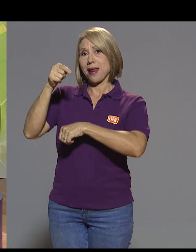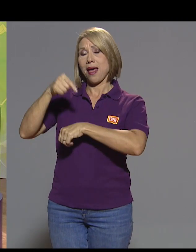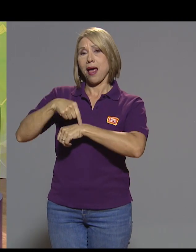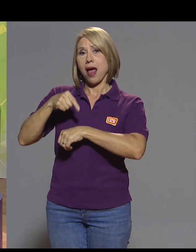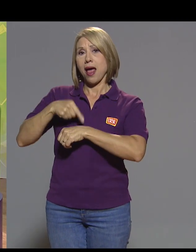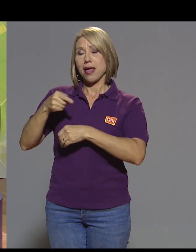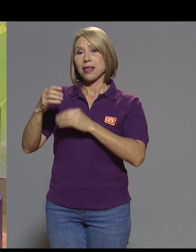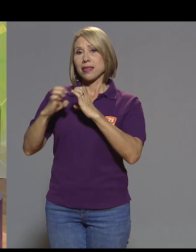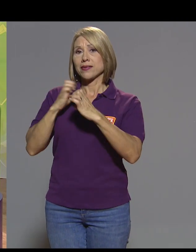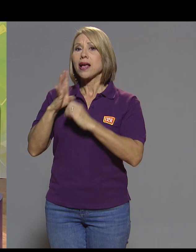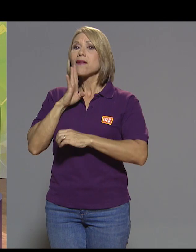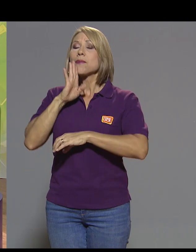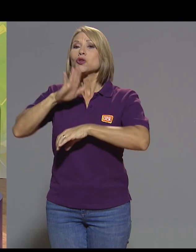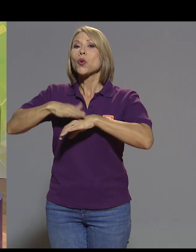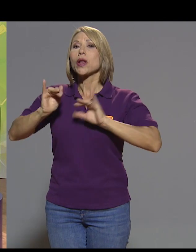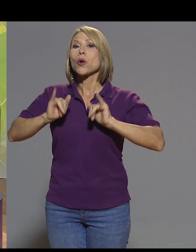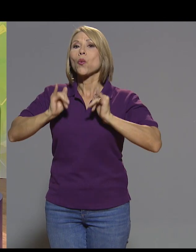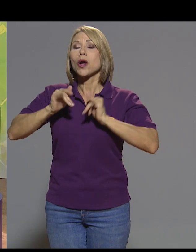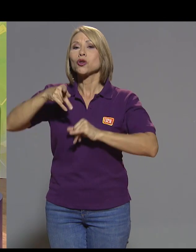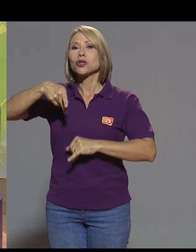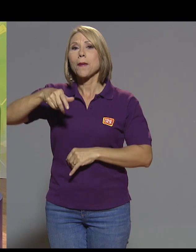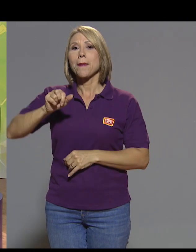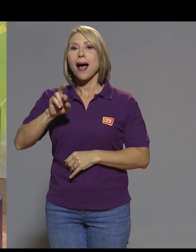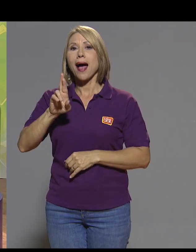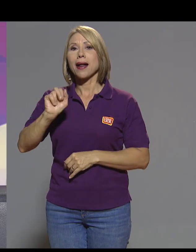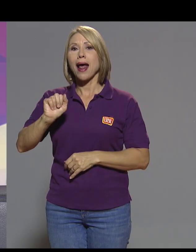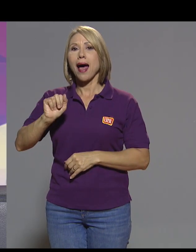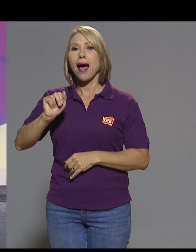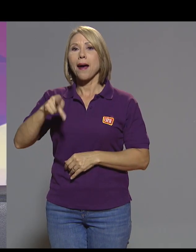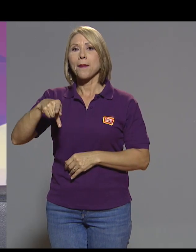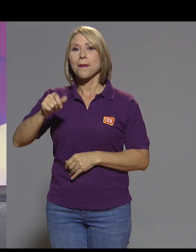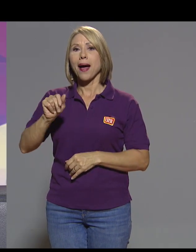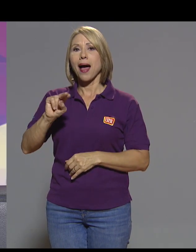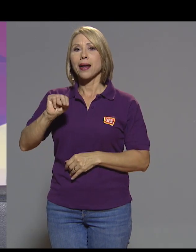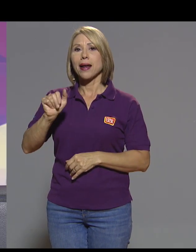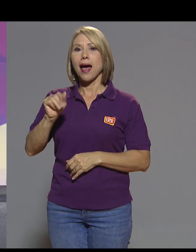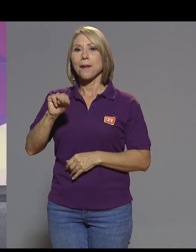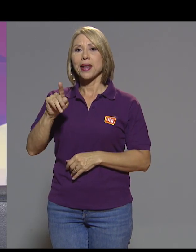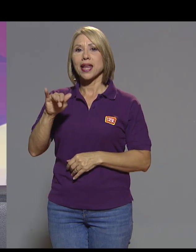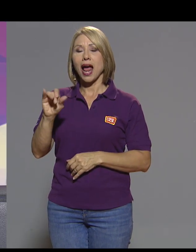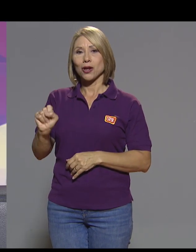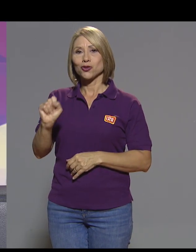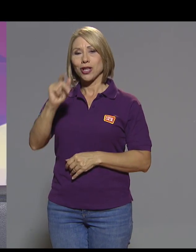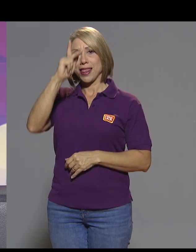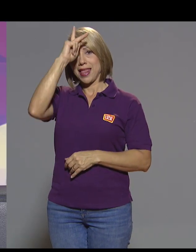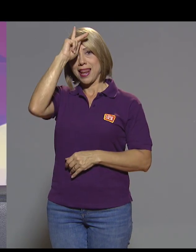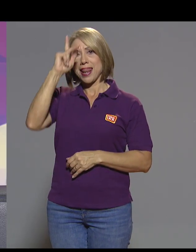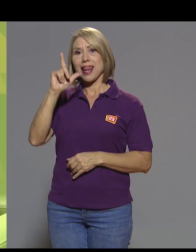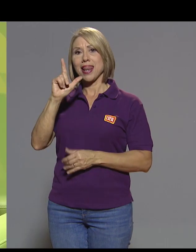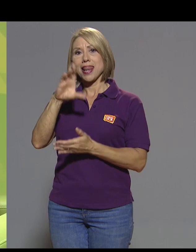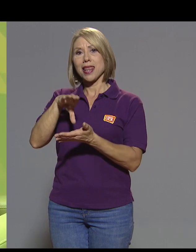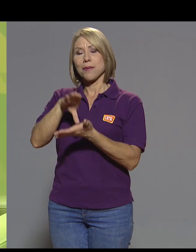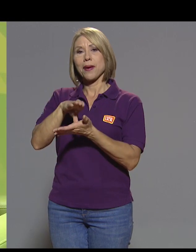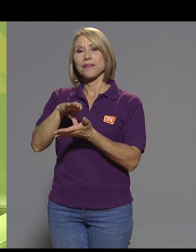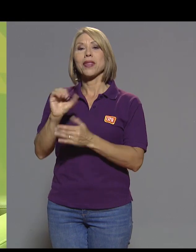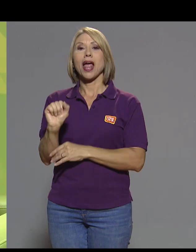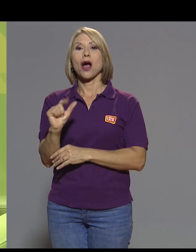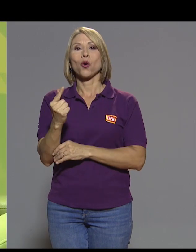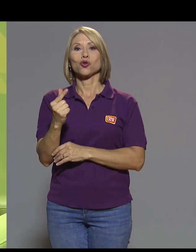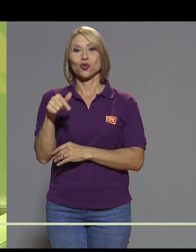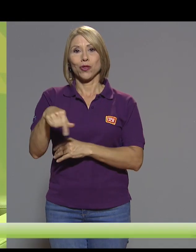primera parte de la entrevista sobre estos huevos parapanamericanos de lima en agosto ya desde 2019 que es